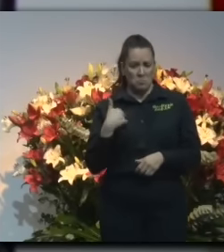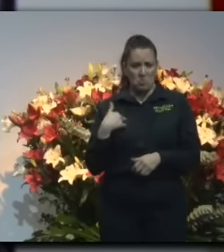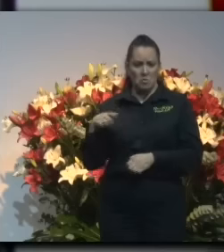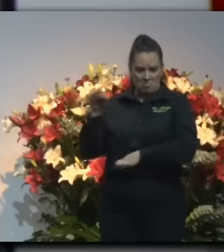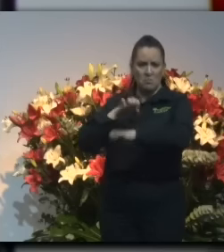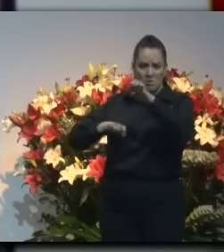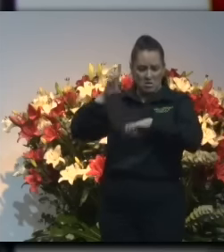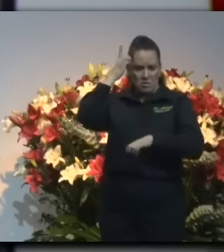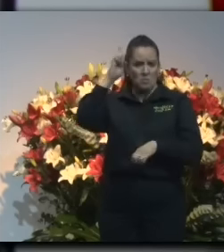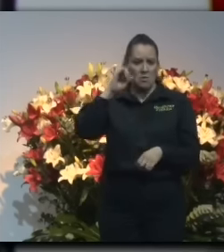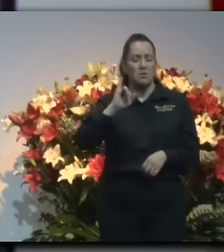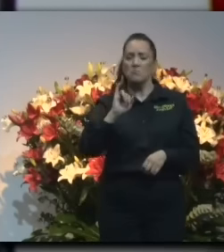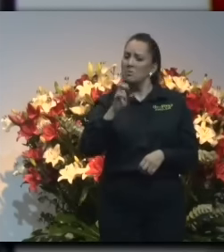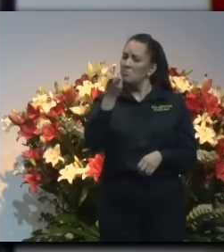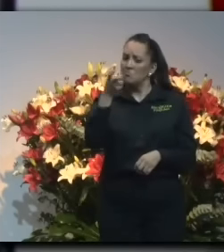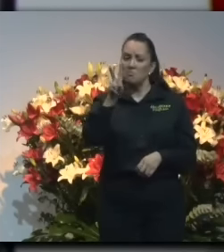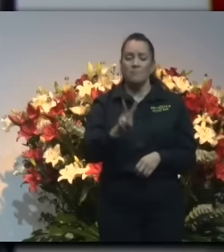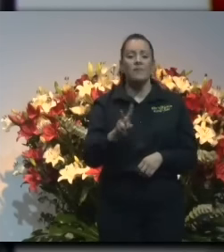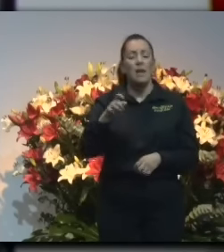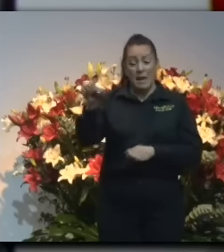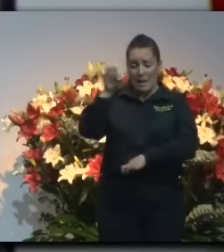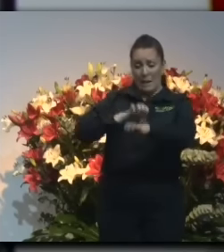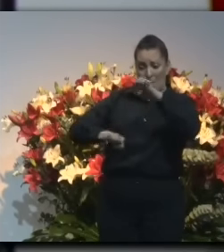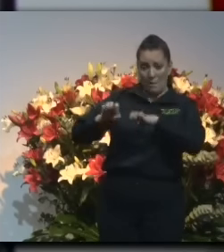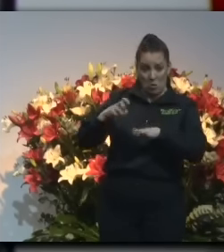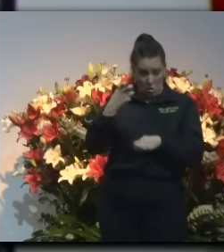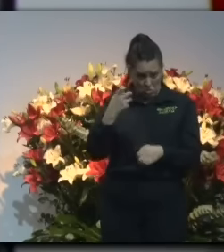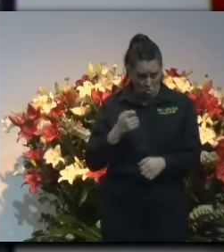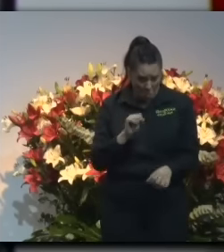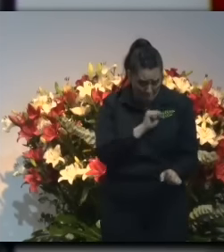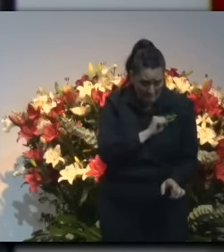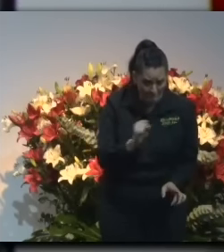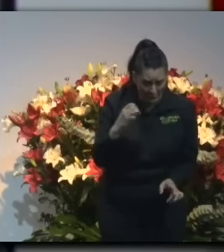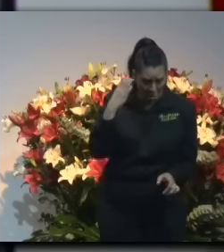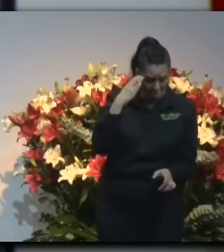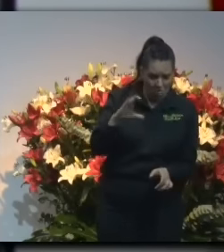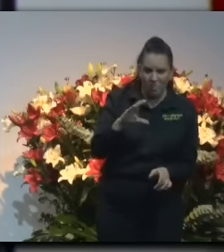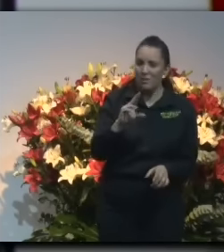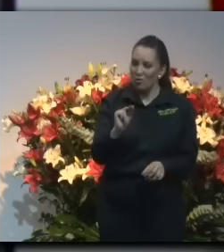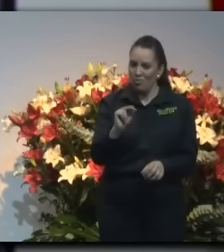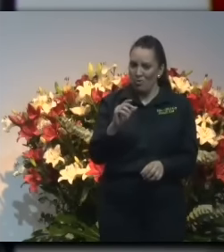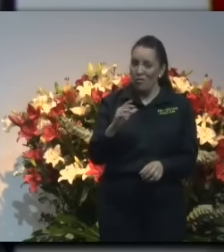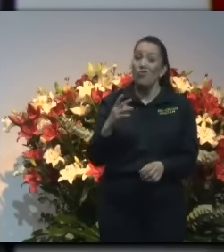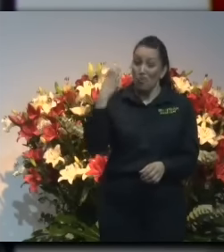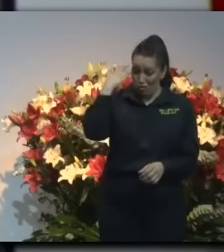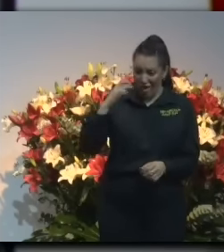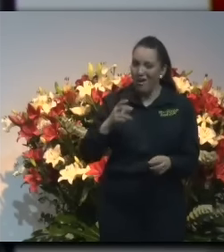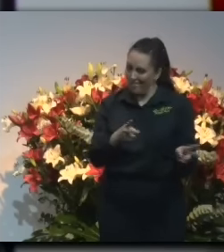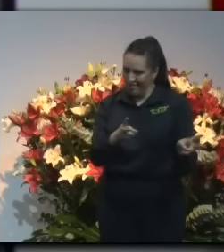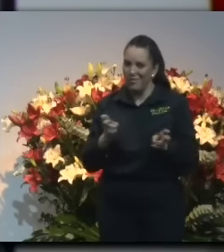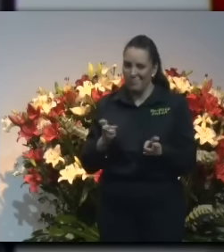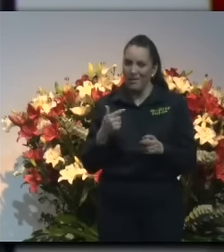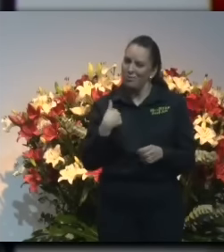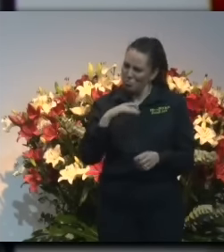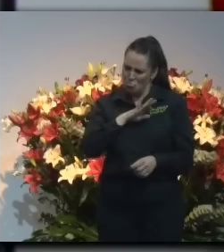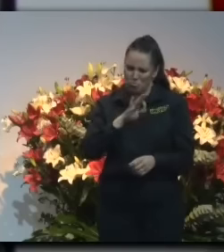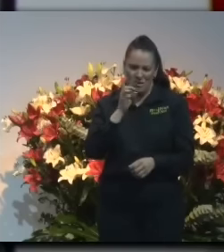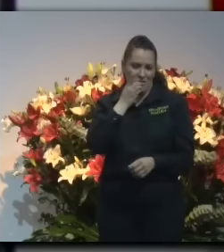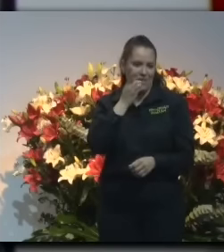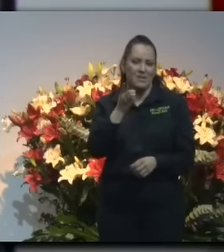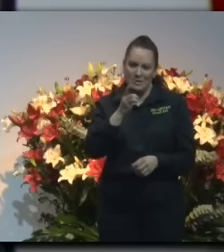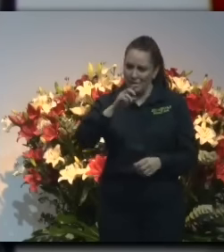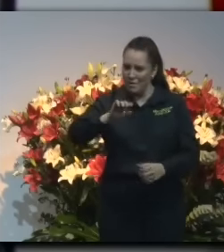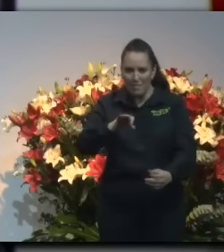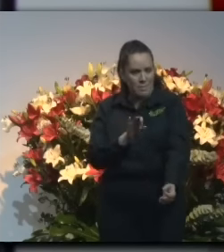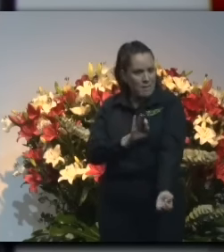de ser empresaria. Ser empresario no es un delito, lo que es un delito es robar. Y yo les puedo decir claramente y a los